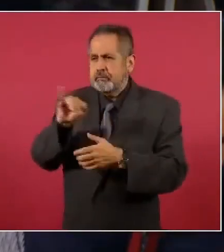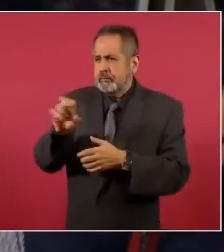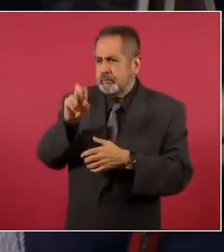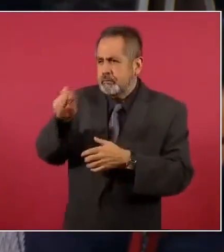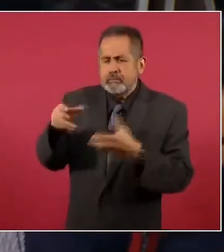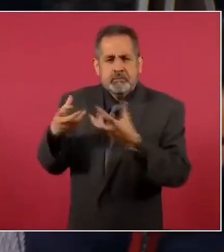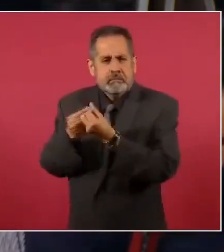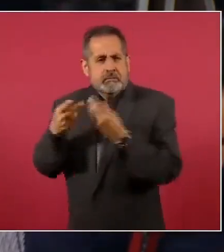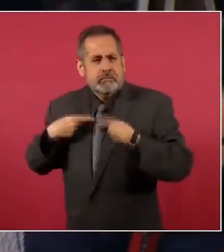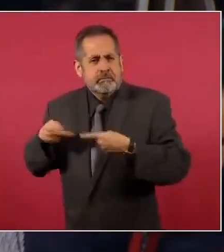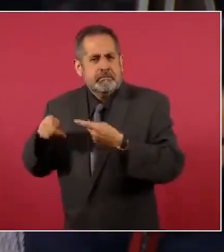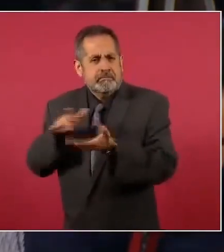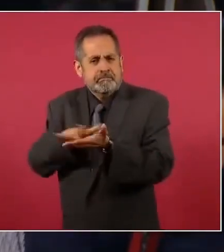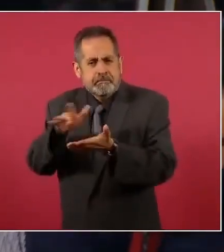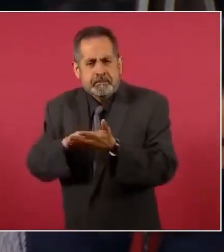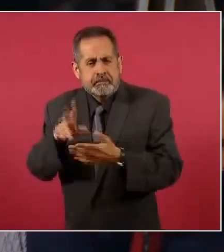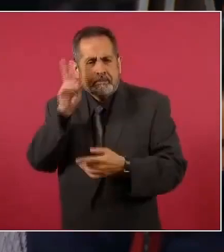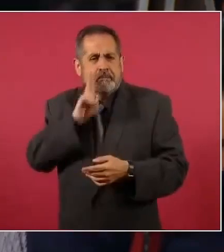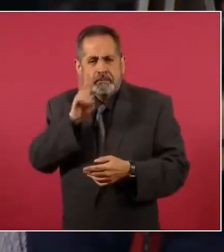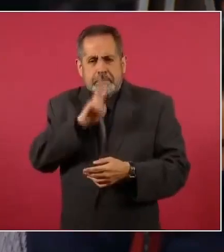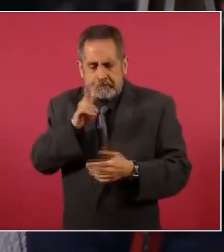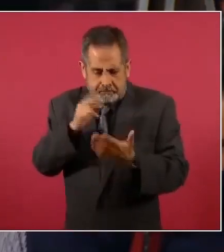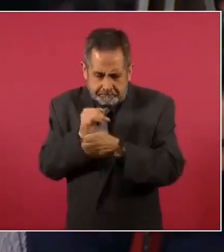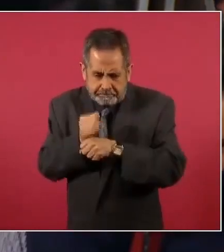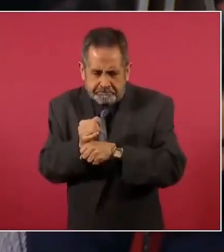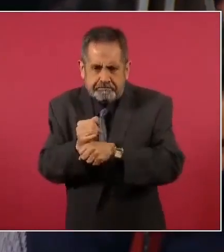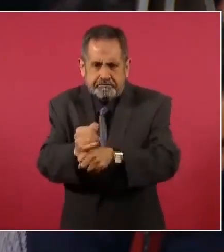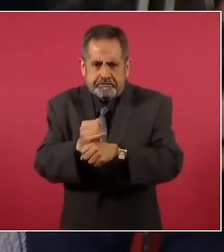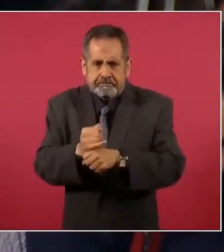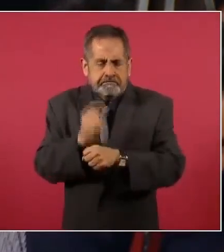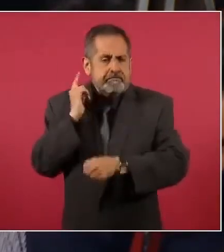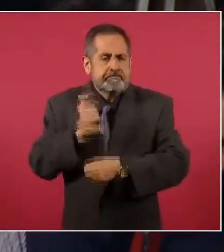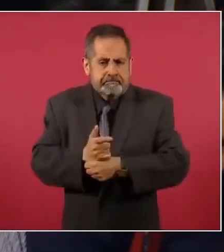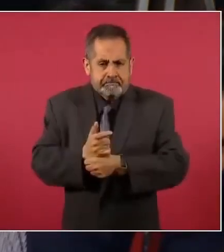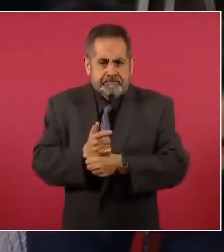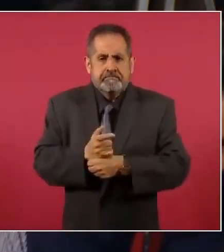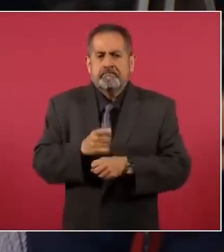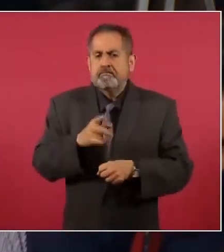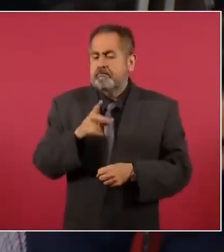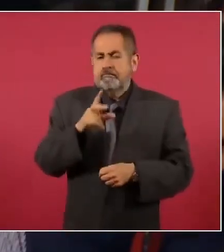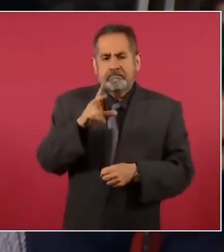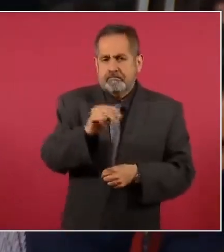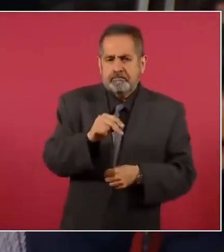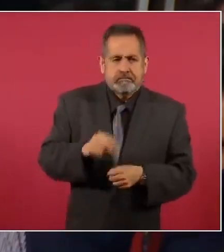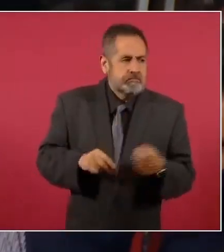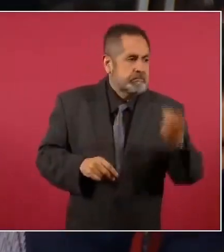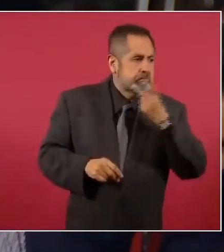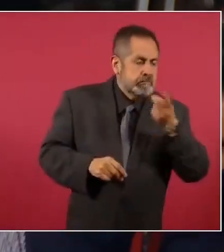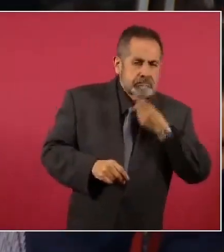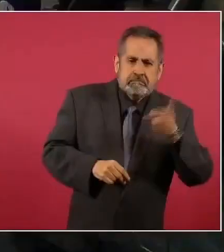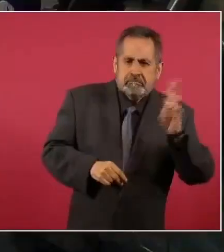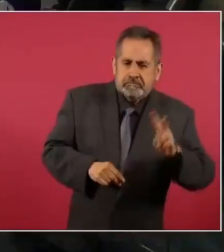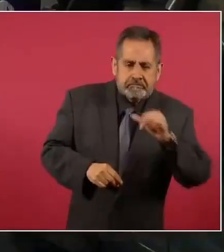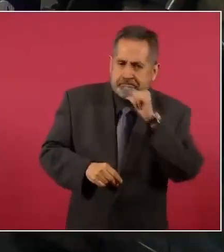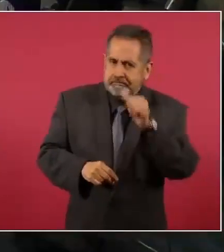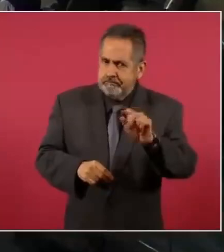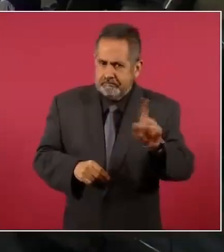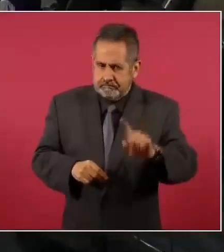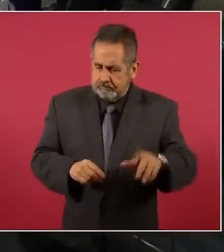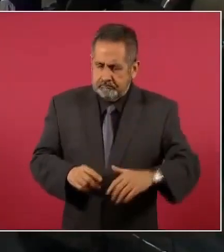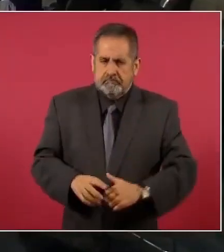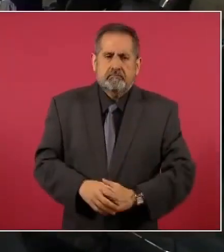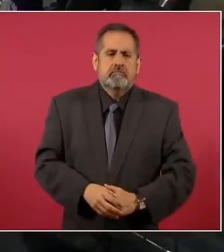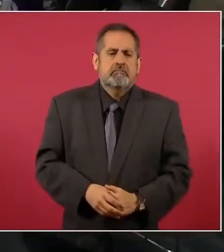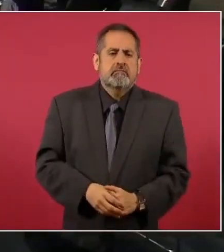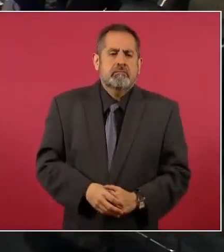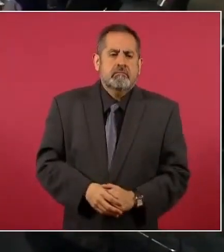persona que los apoyan, que investiguen los contratos que le voy a entregar para que vea usted que no todo lo que le dicen es verdad, presidente? Sí. ¿Se puede?